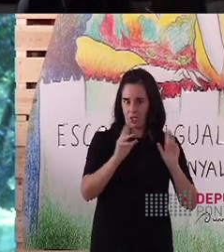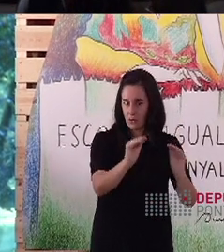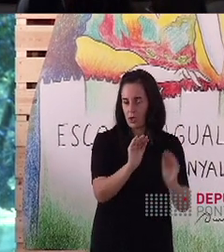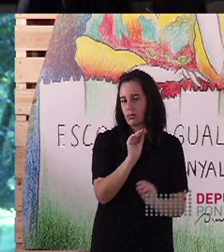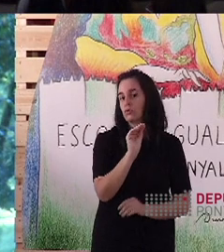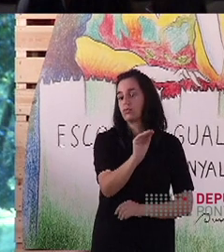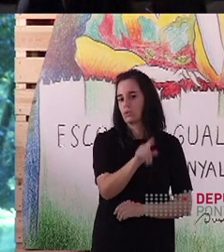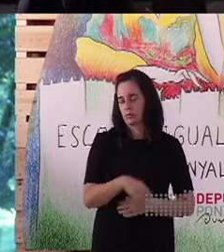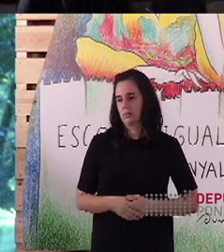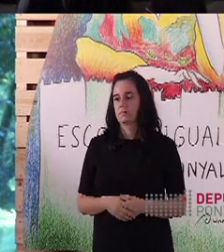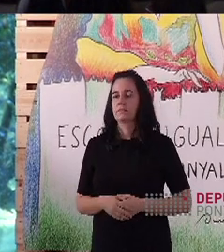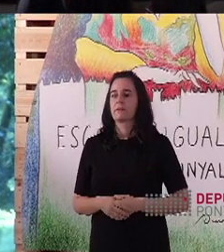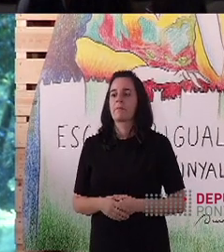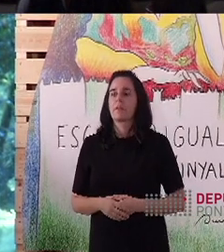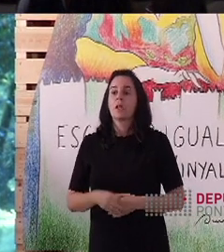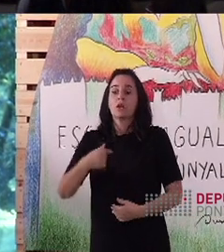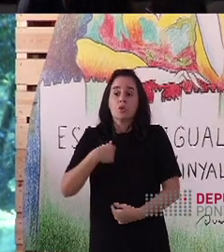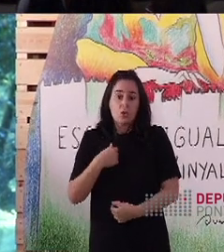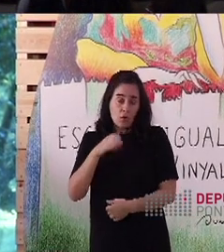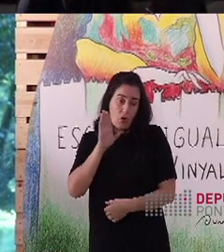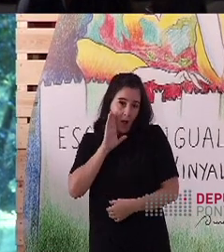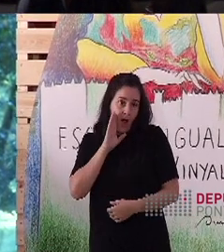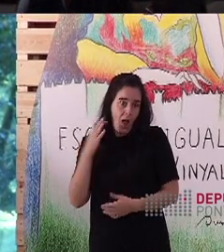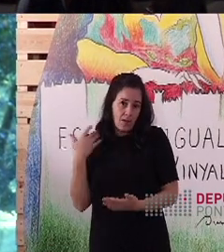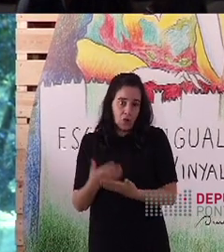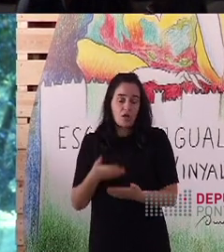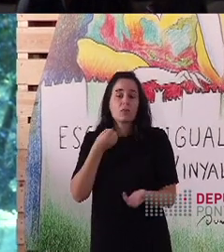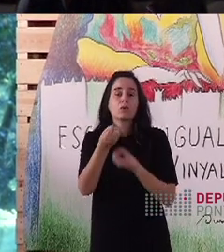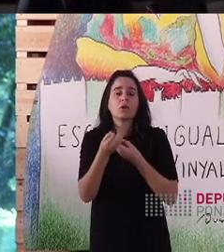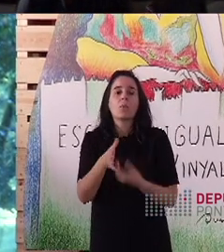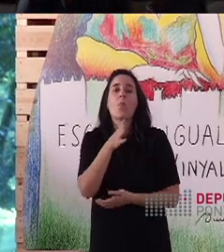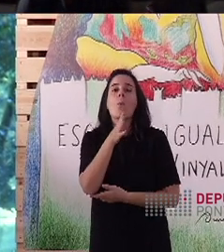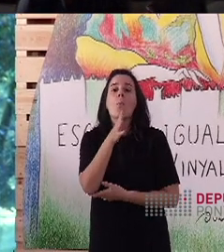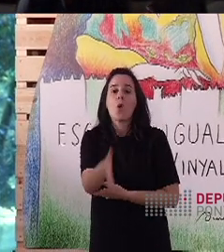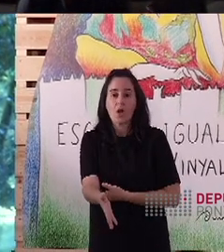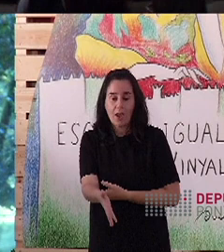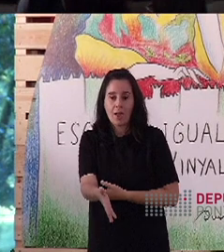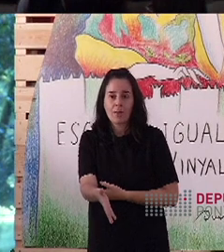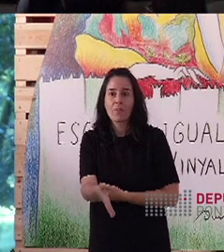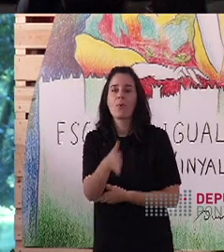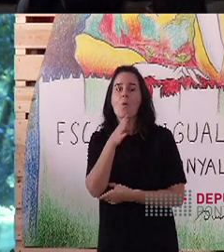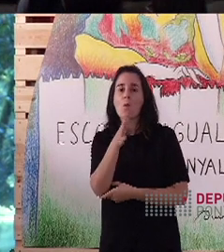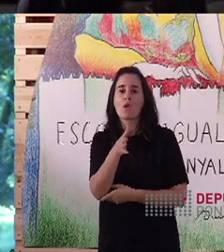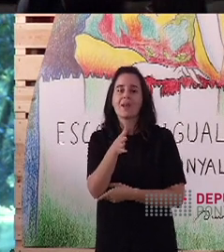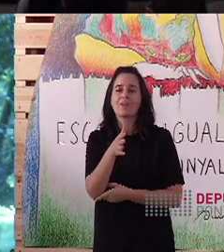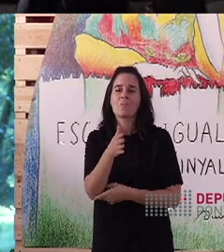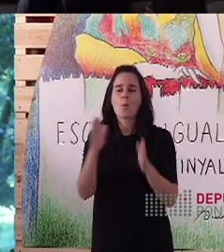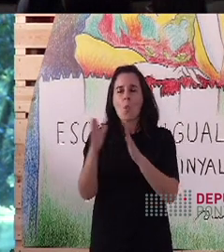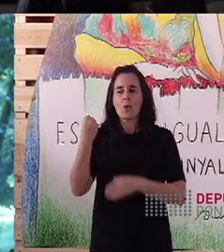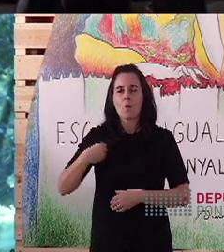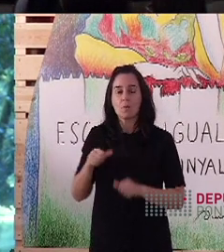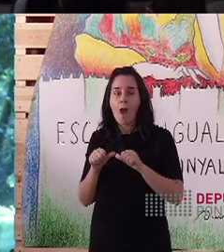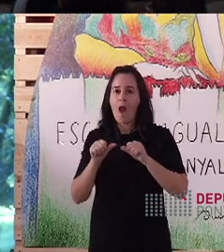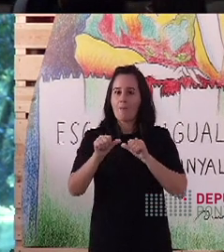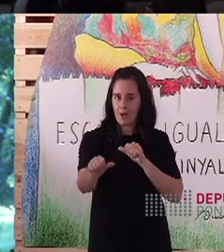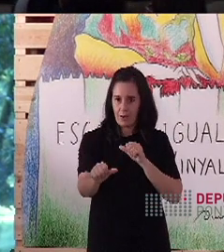sexual. Bueno, ¿por qué os cuento esto? Os podréis preguntar. Os cuento esto porque a partir de ese momento histórico, sobre